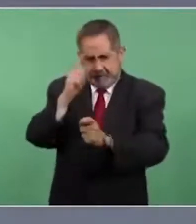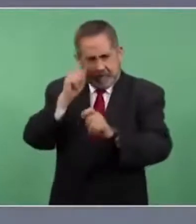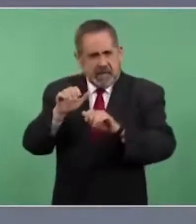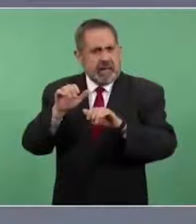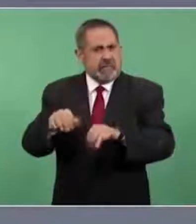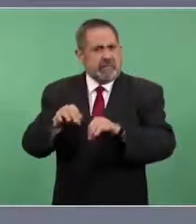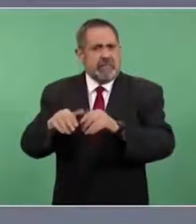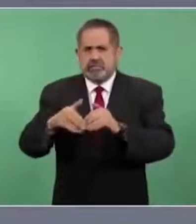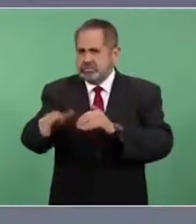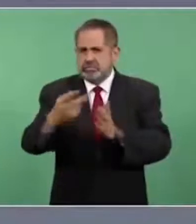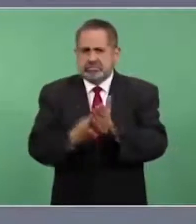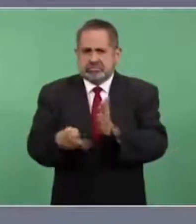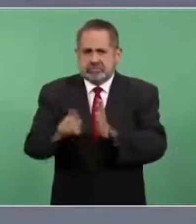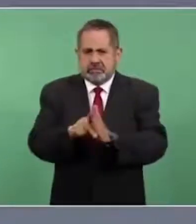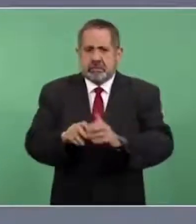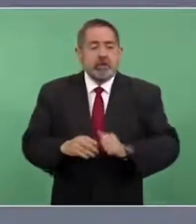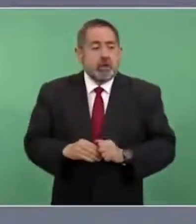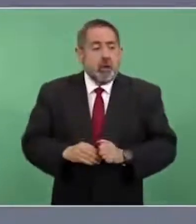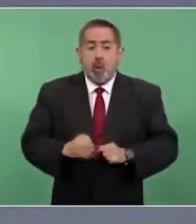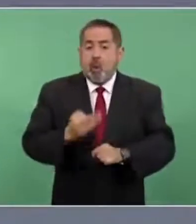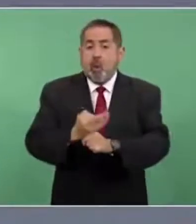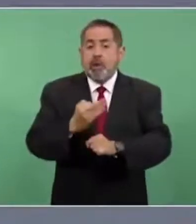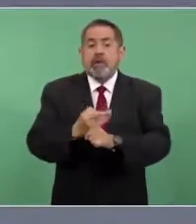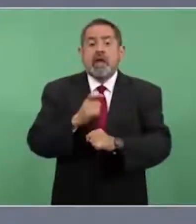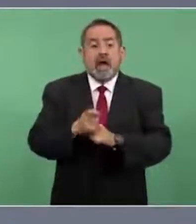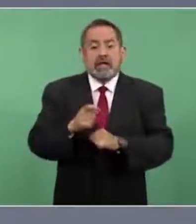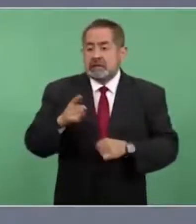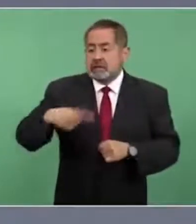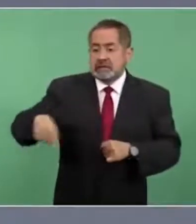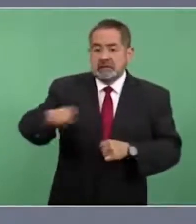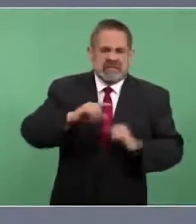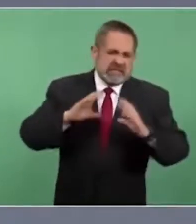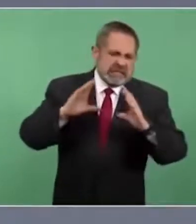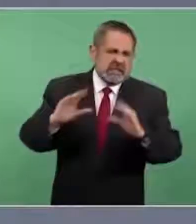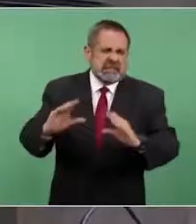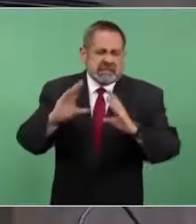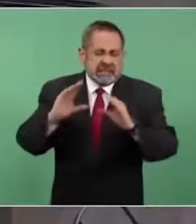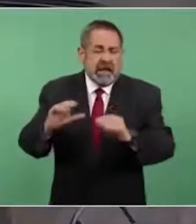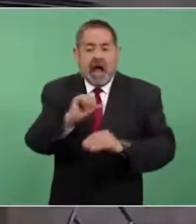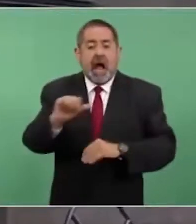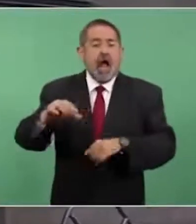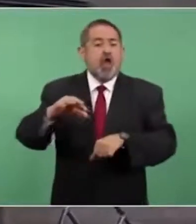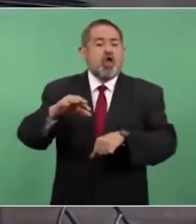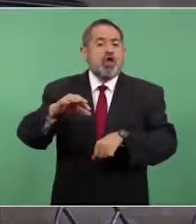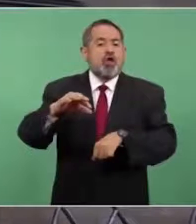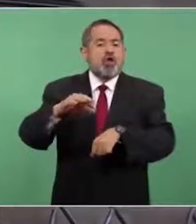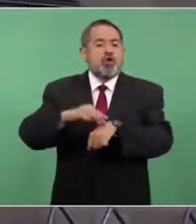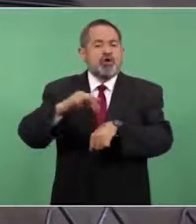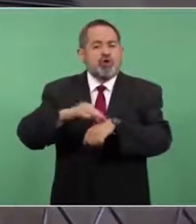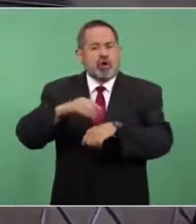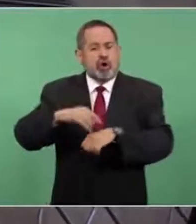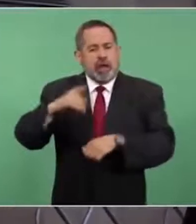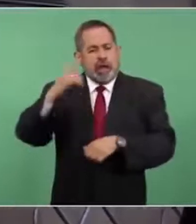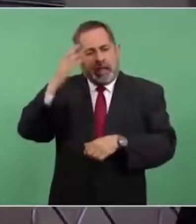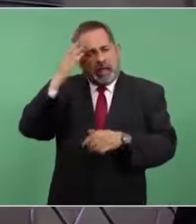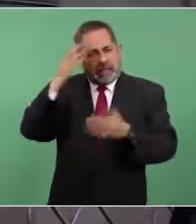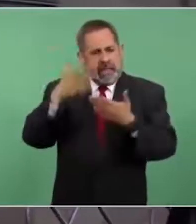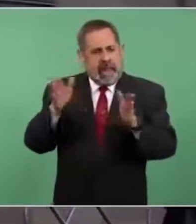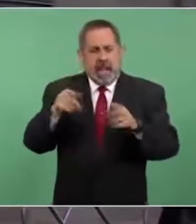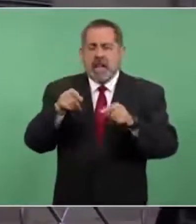marcha el programa de formación de médicos generales y se han ampliado las plazas